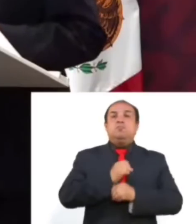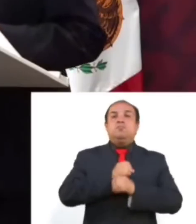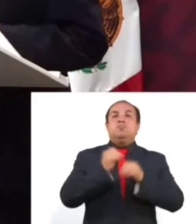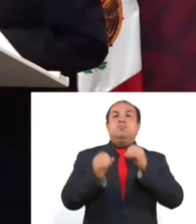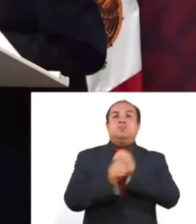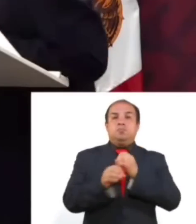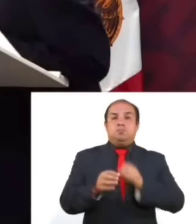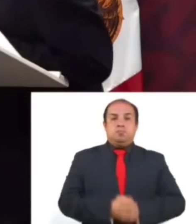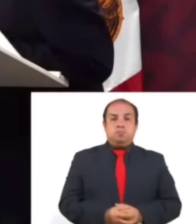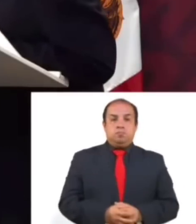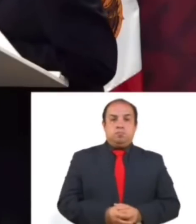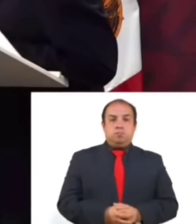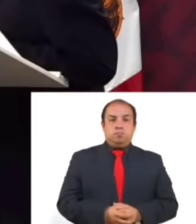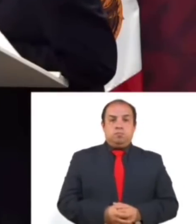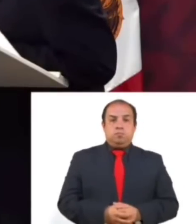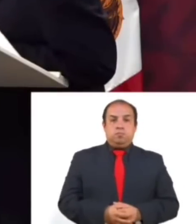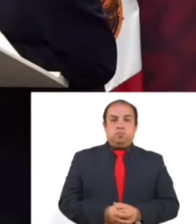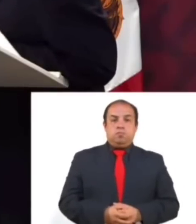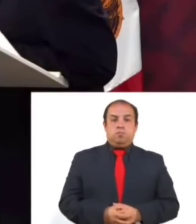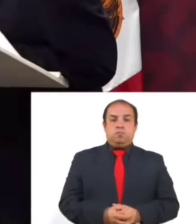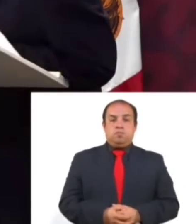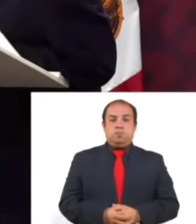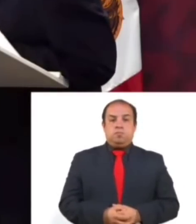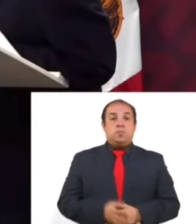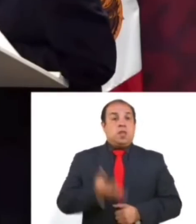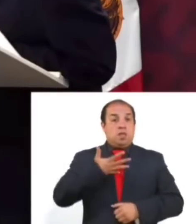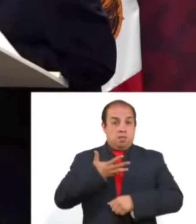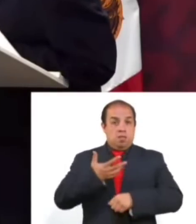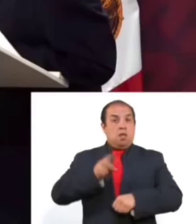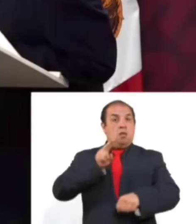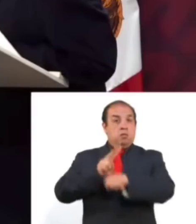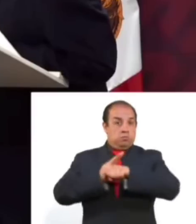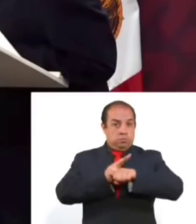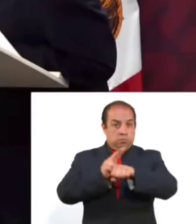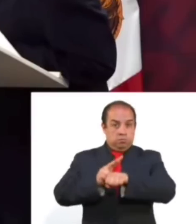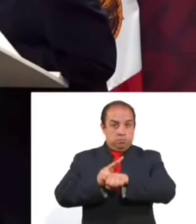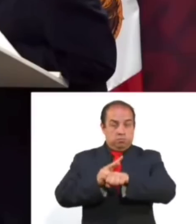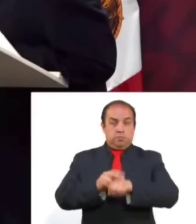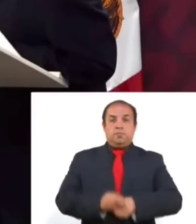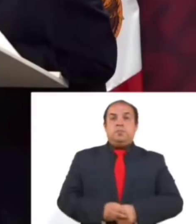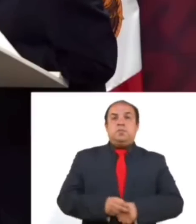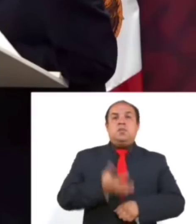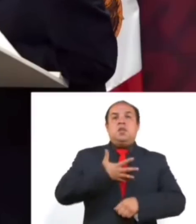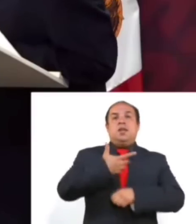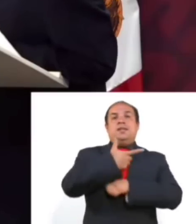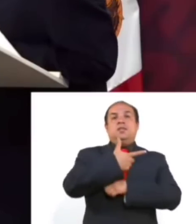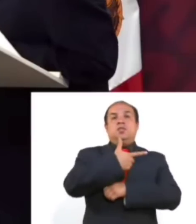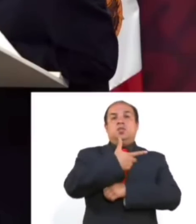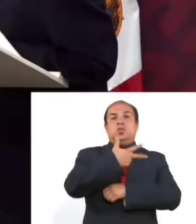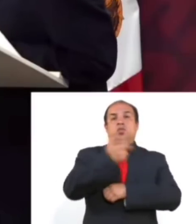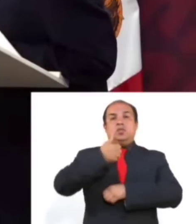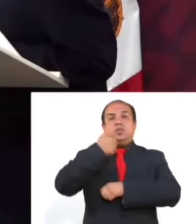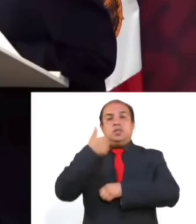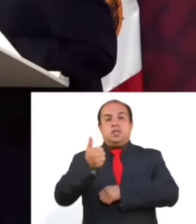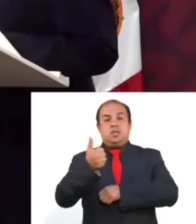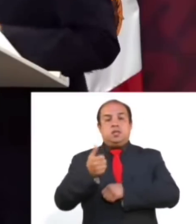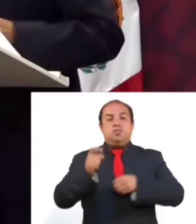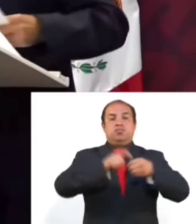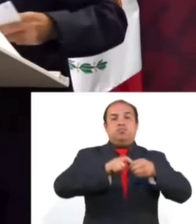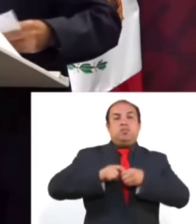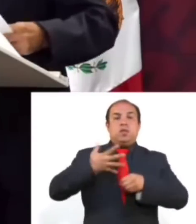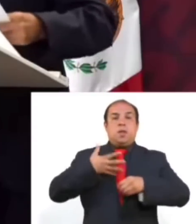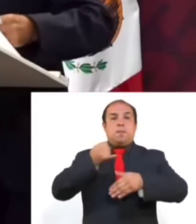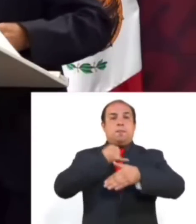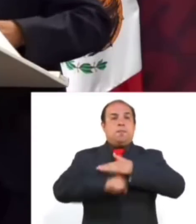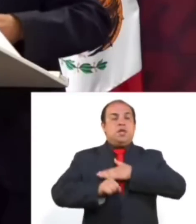bueno Y como parte de este seguimiento Pues están 806 inclusiones que se hicieron con profundidad de